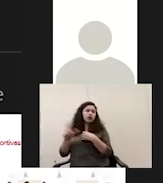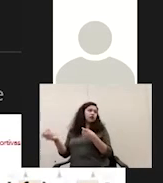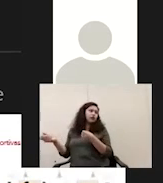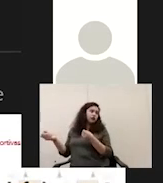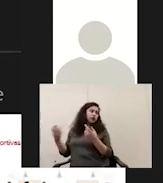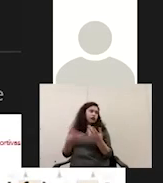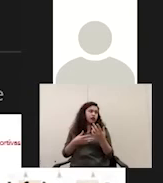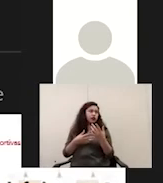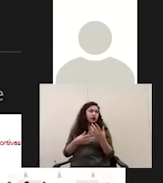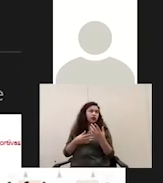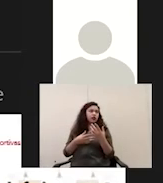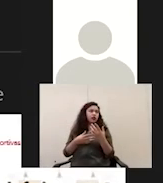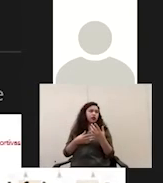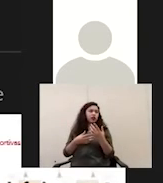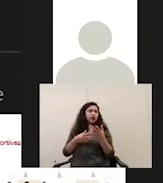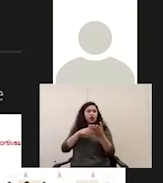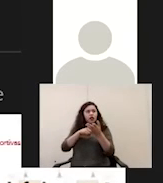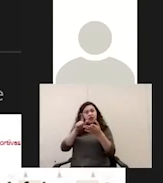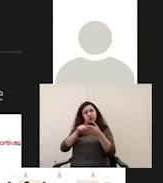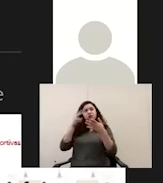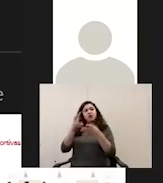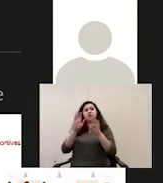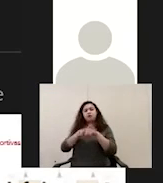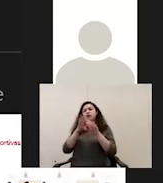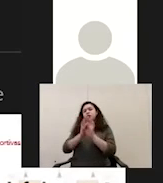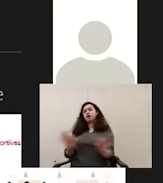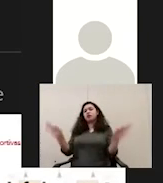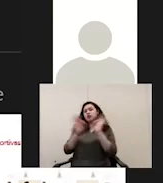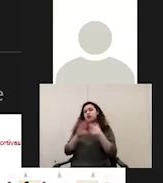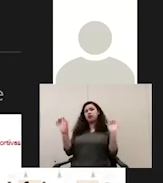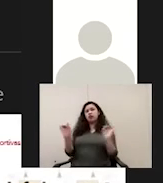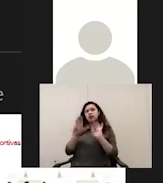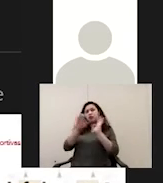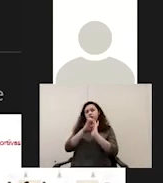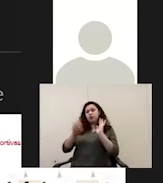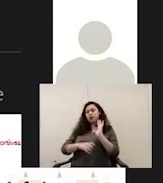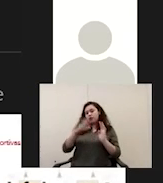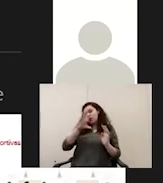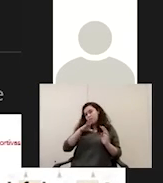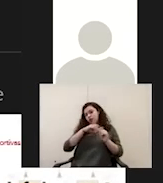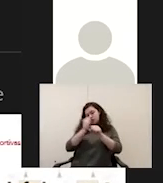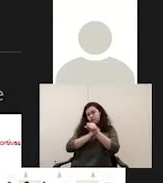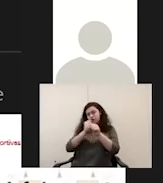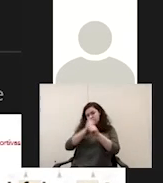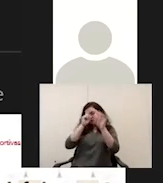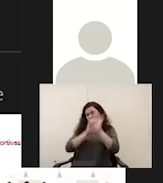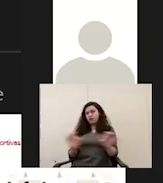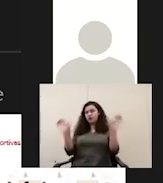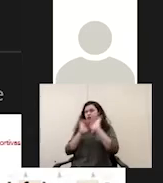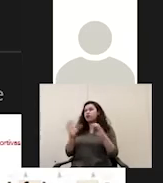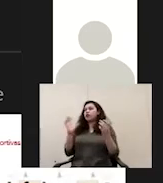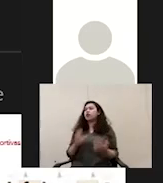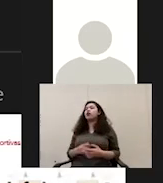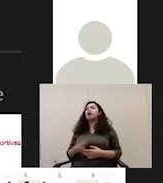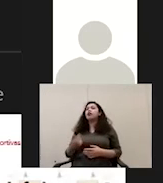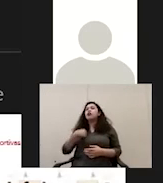desinfectado. Pues hay que priorizar igual, por ejemplo, en el caso de las prácticas de cómputo, les mencionaba hace un momento, o